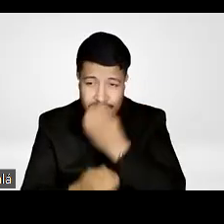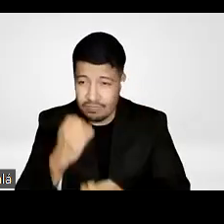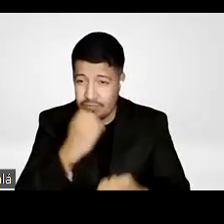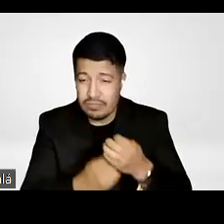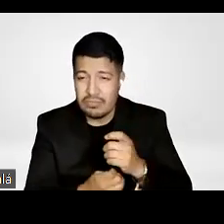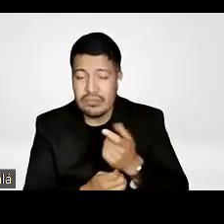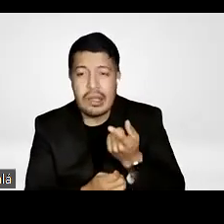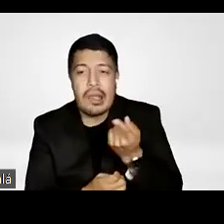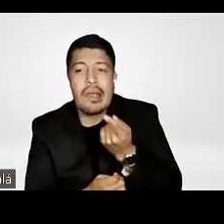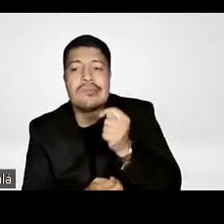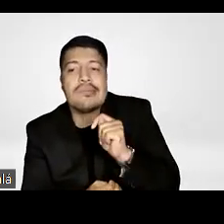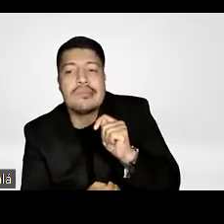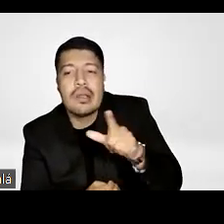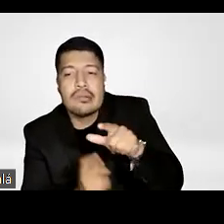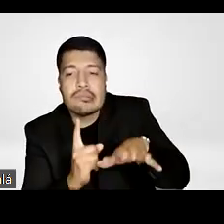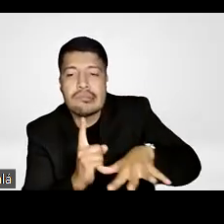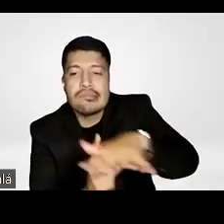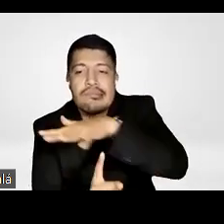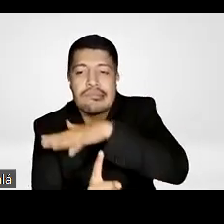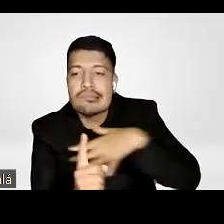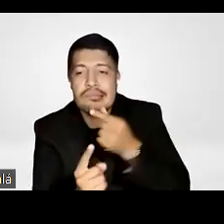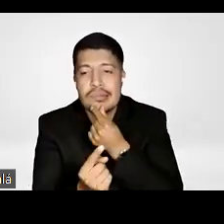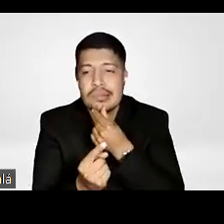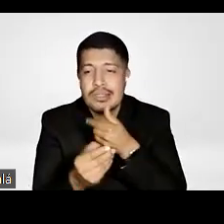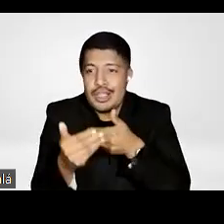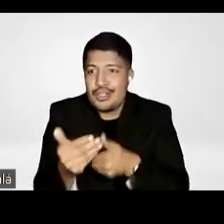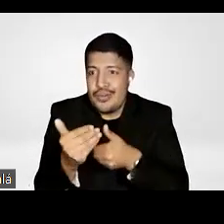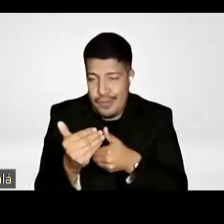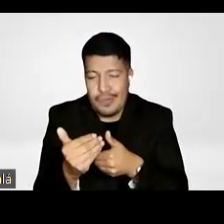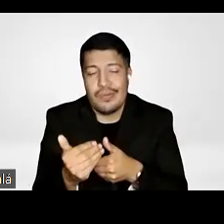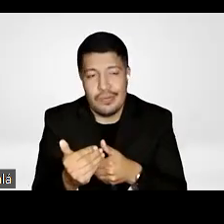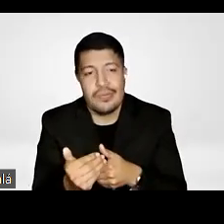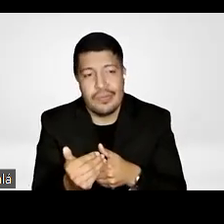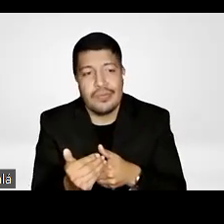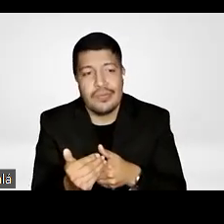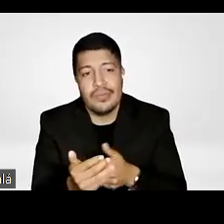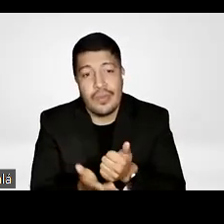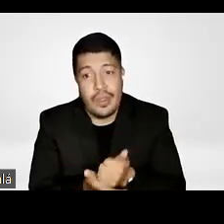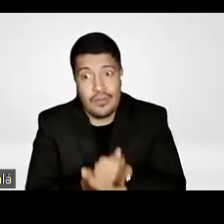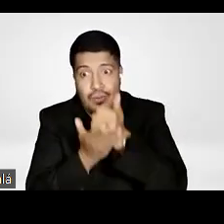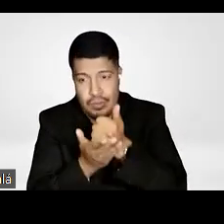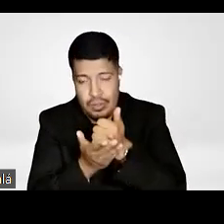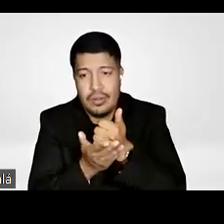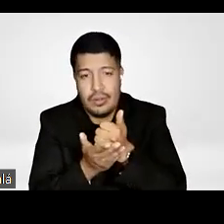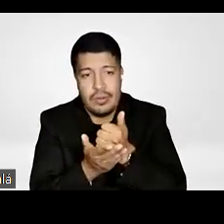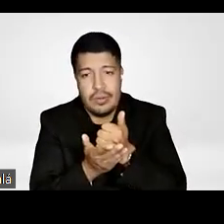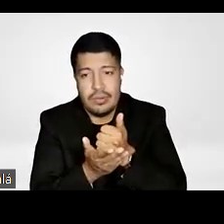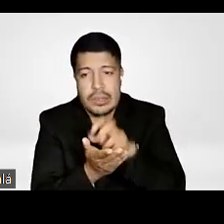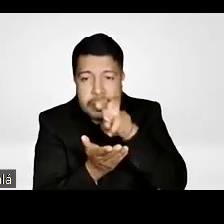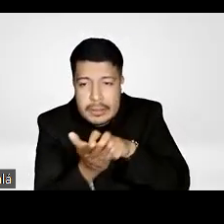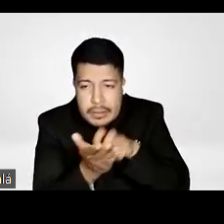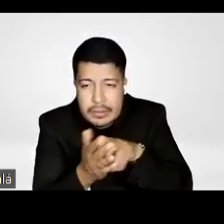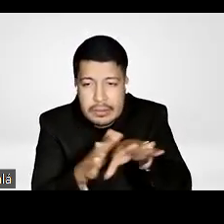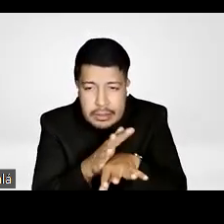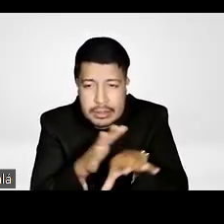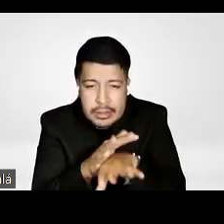niño, porque muchos de estos factores son susceptibles de intervención y nos van a ayudar también a modificar el pronóstico